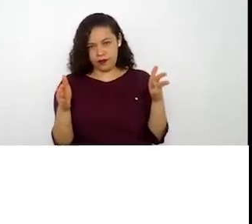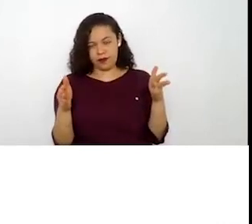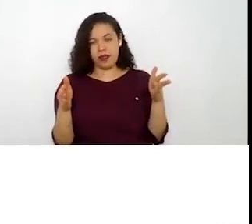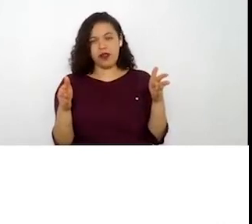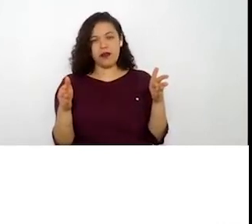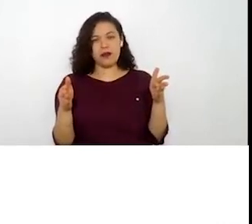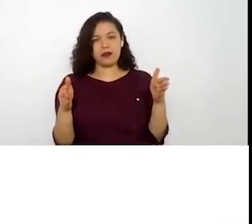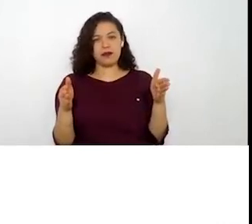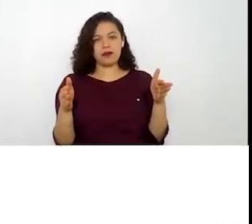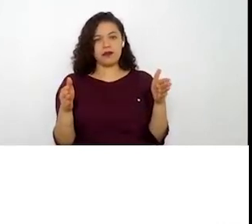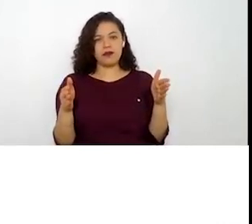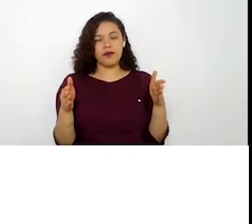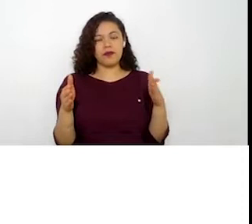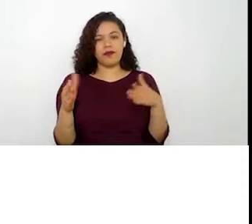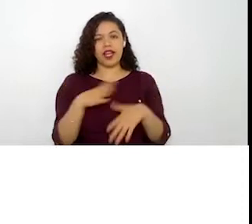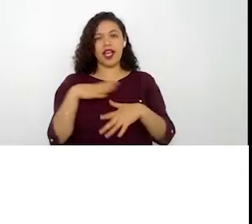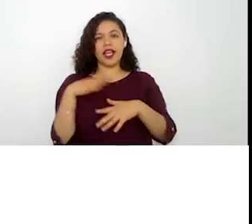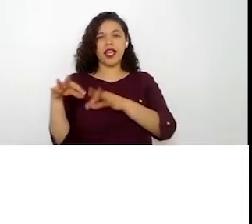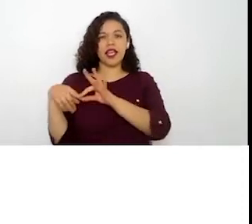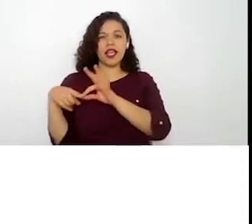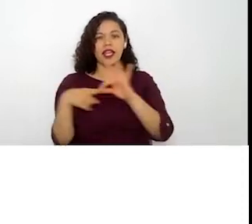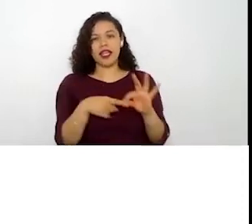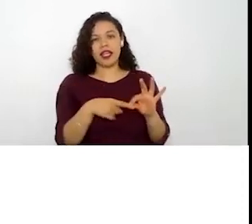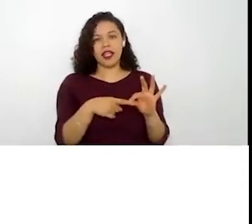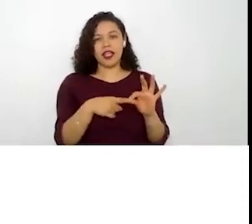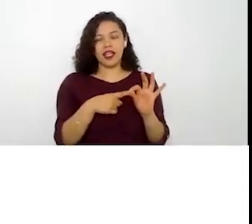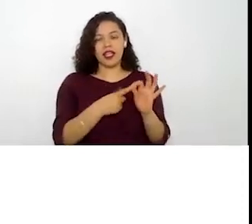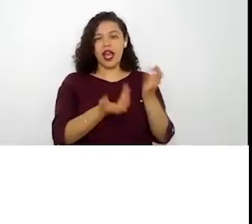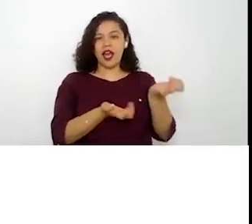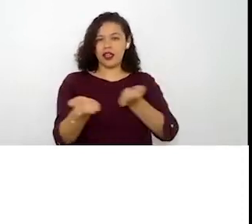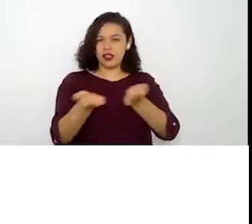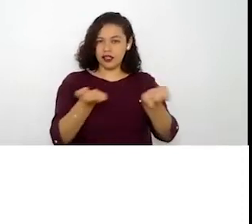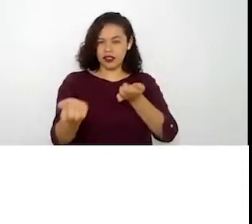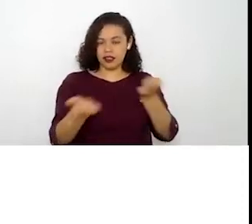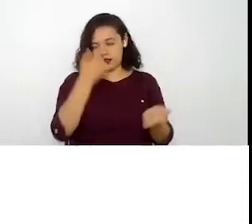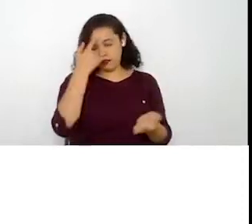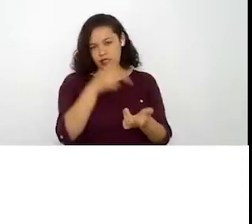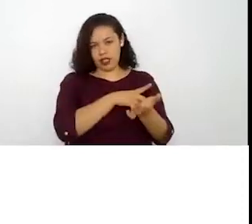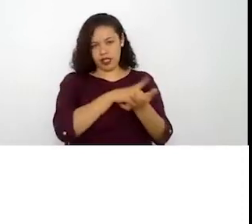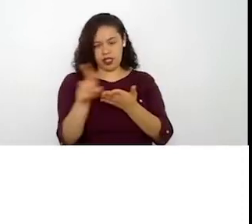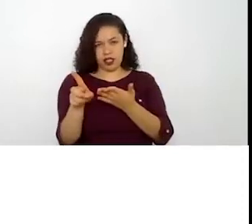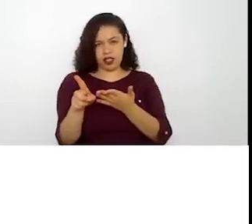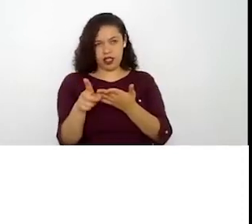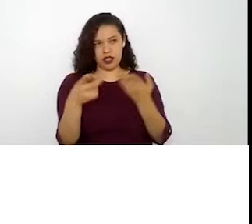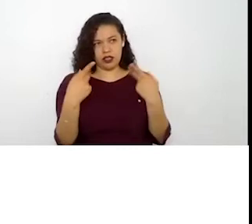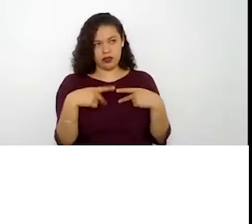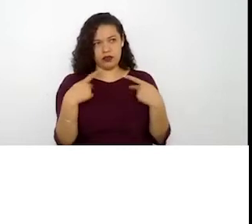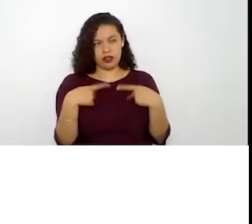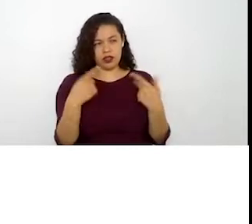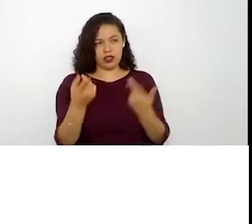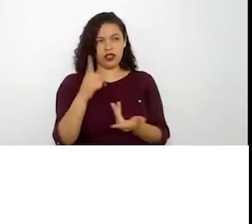tiene como guía Sí el ejercicio de los derechos de las personas que estamos